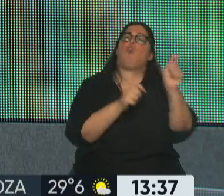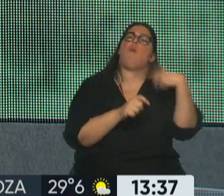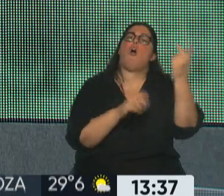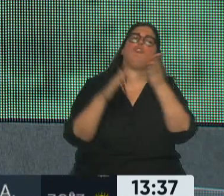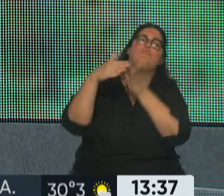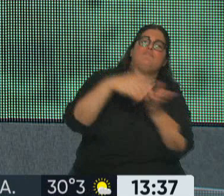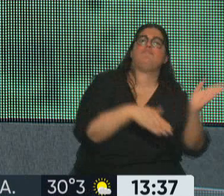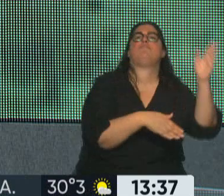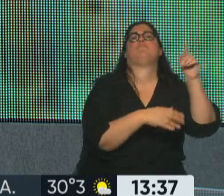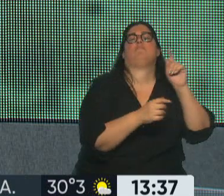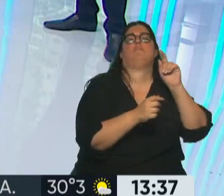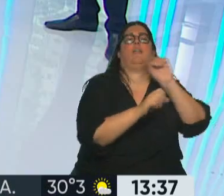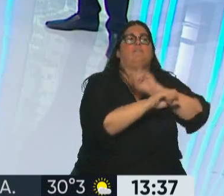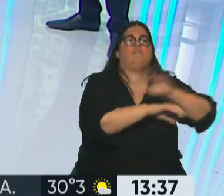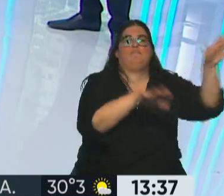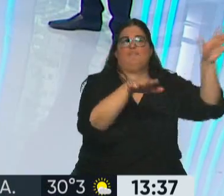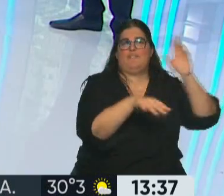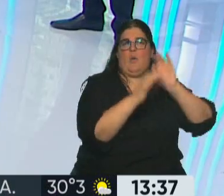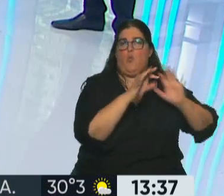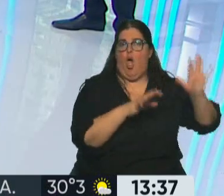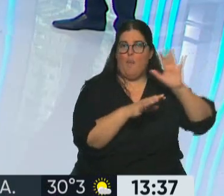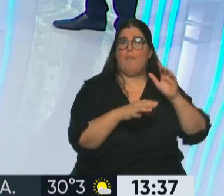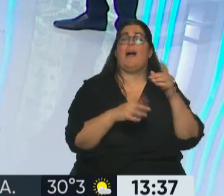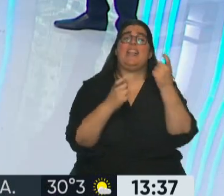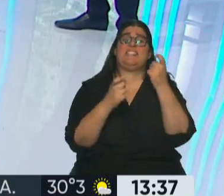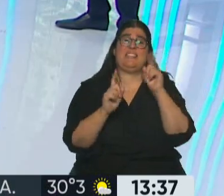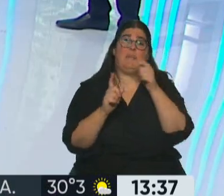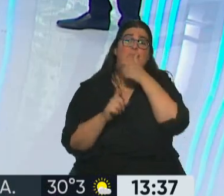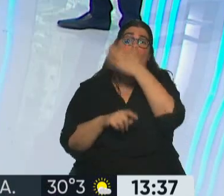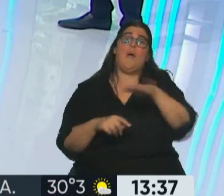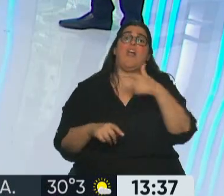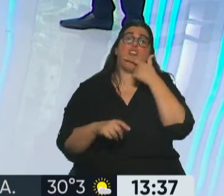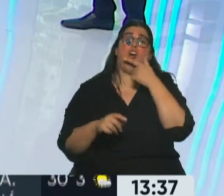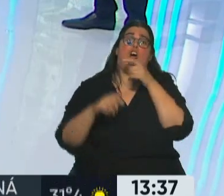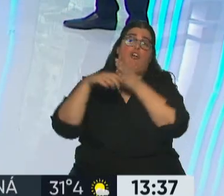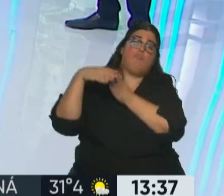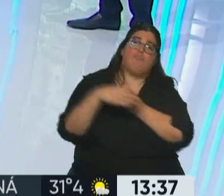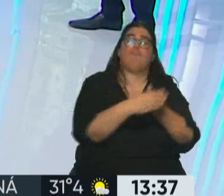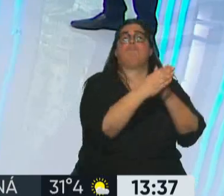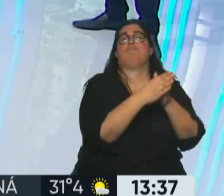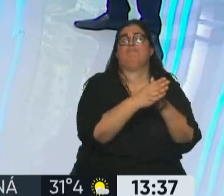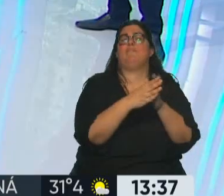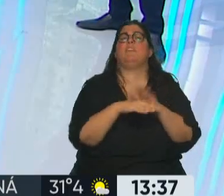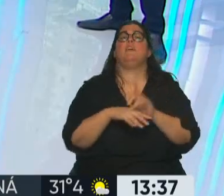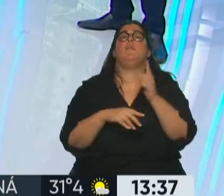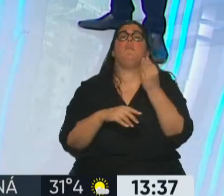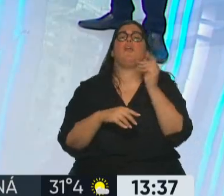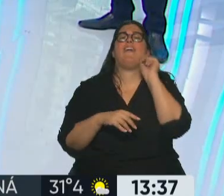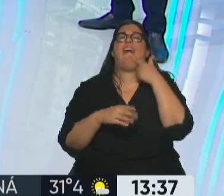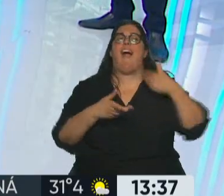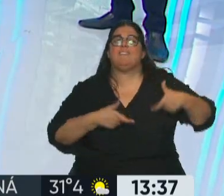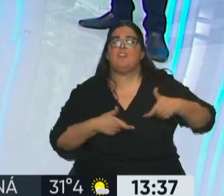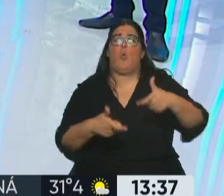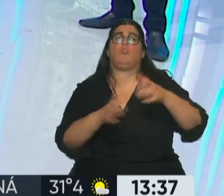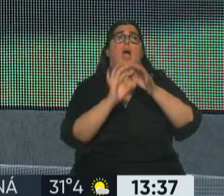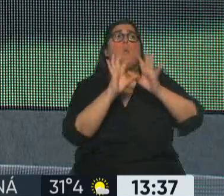reges geográficas y atan esta región porque los gasoductos rusos ya no aprovisionan a Europa occidental de gas es decir que las